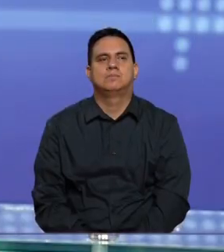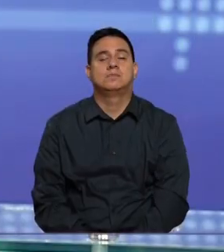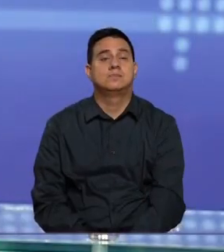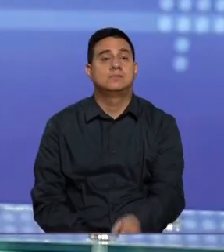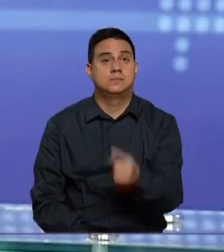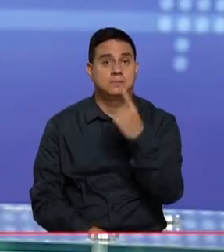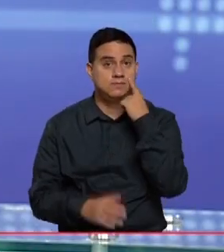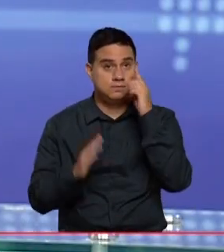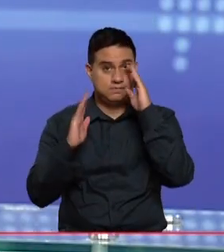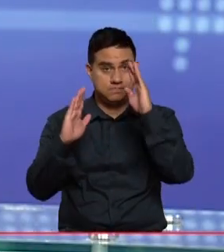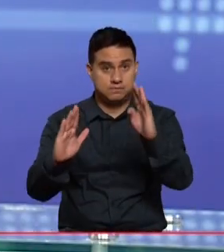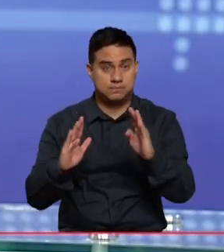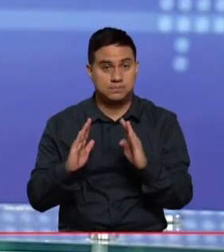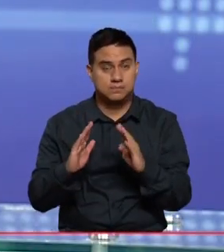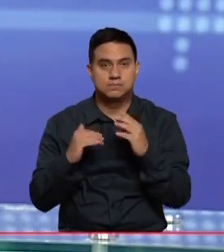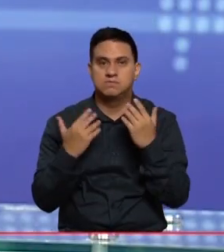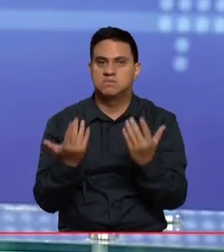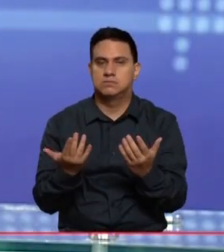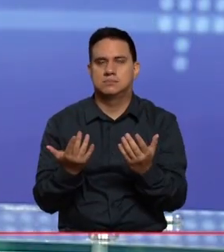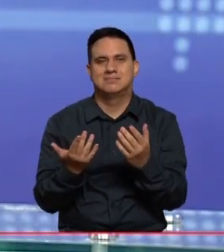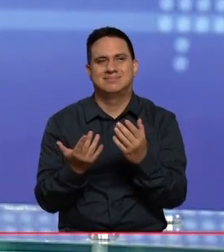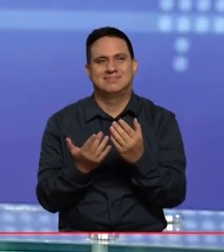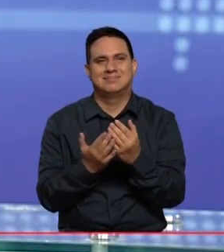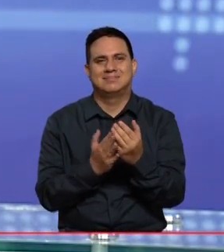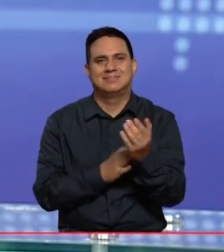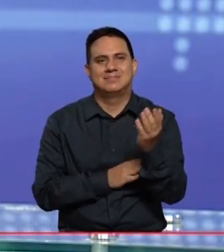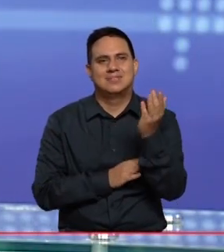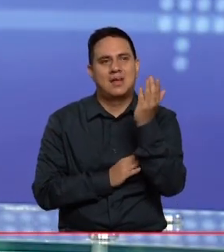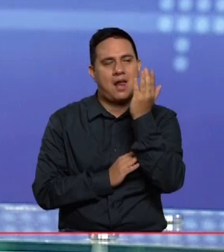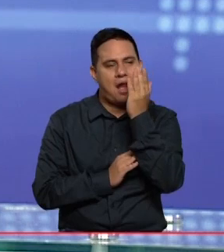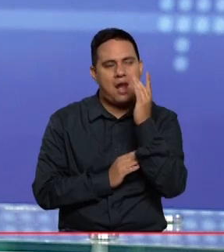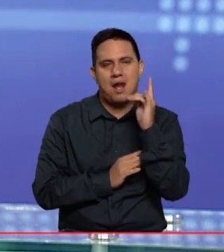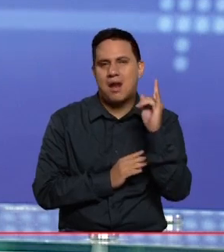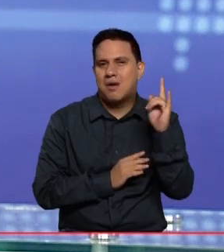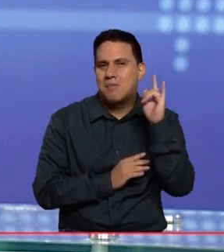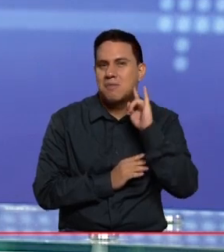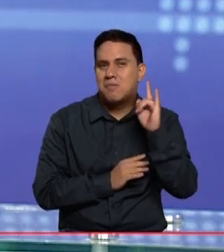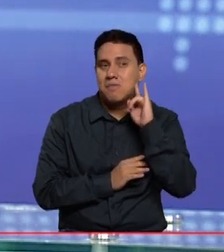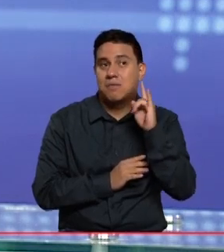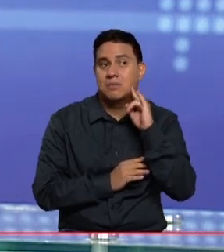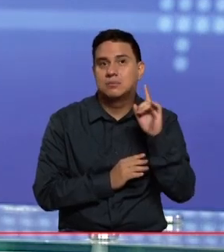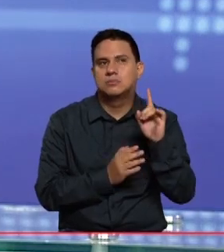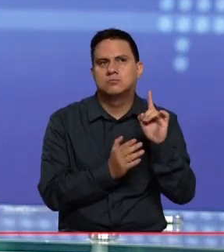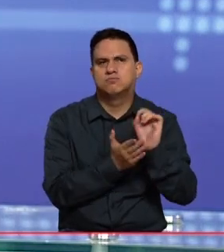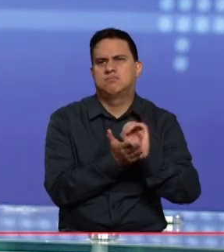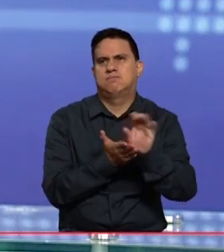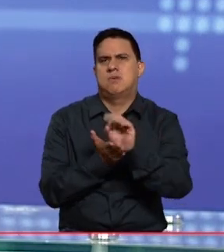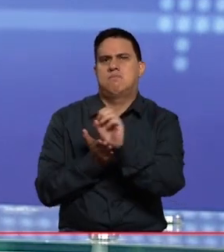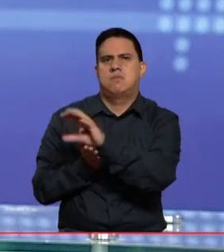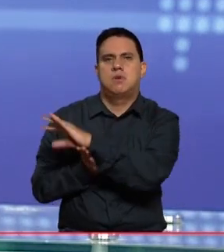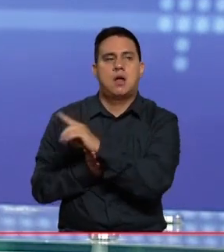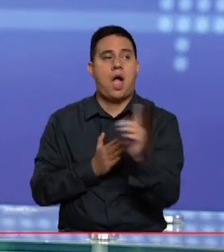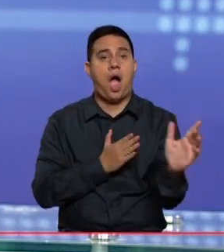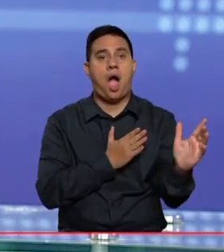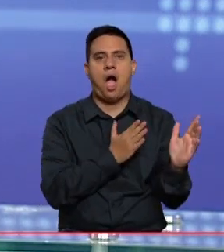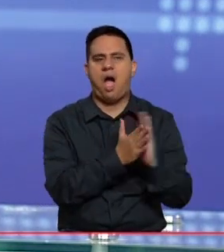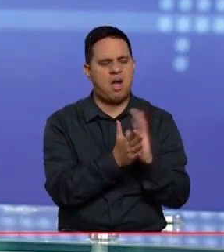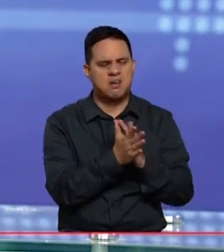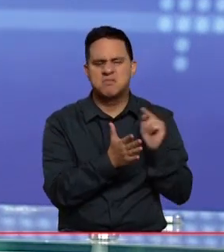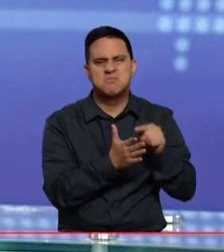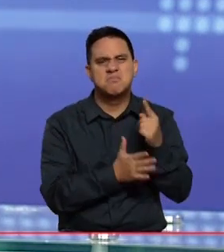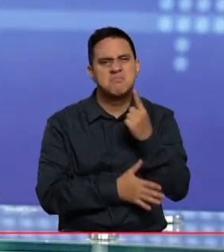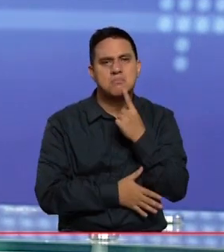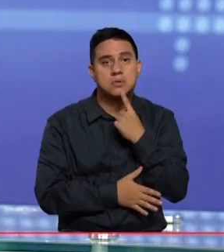Mucha atención porque a través de un audio el Ejército de Liberación Nacional, ELN, anunció la terminación del paro armado que